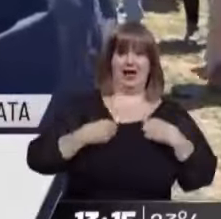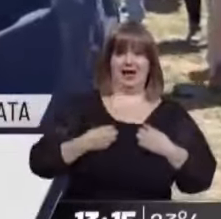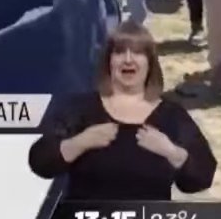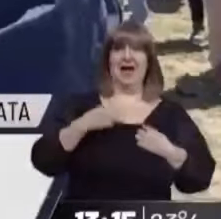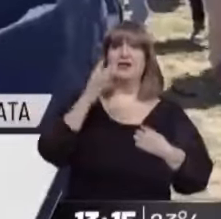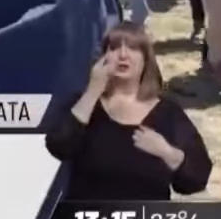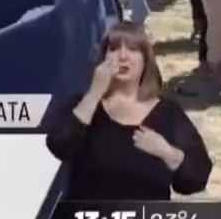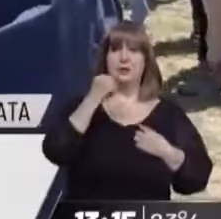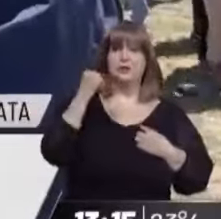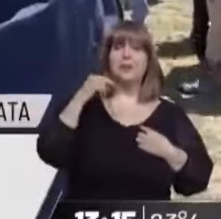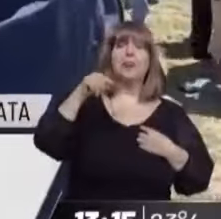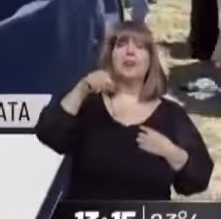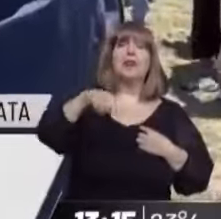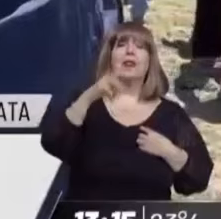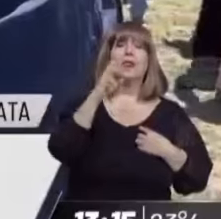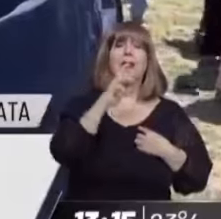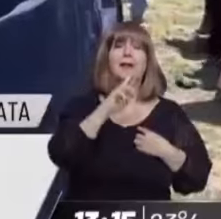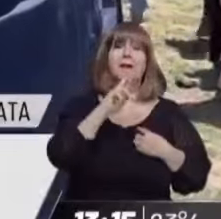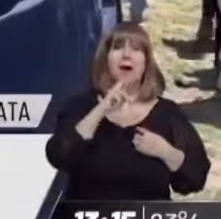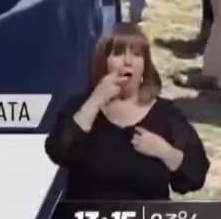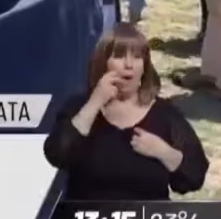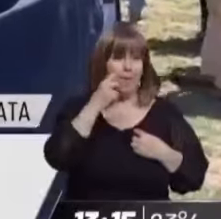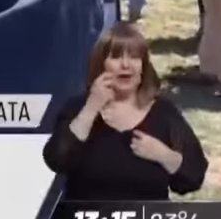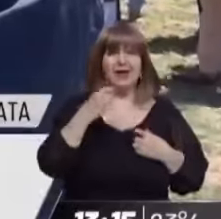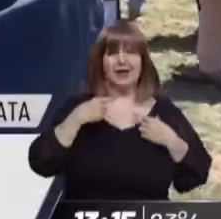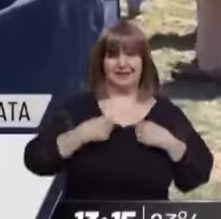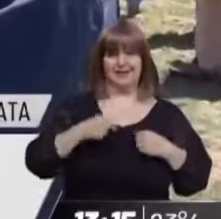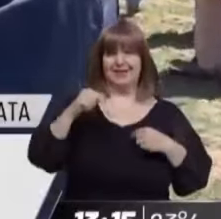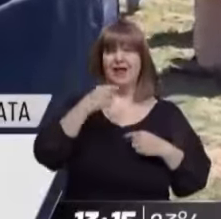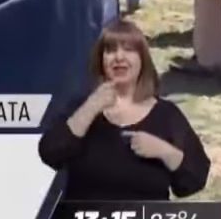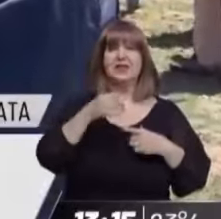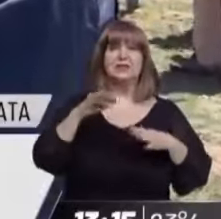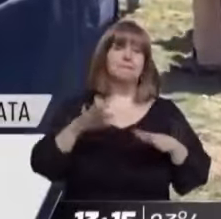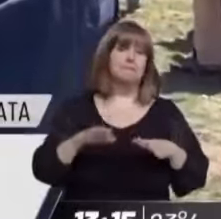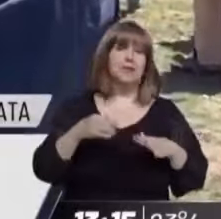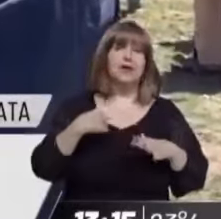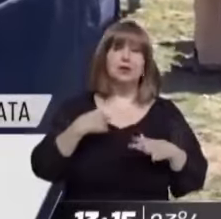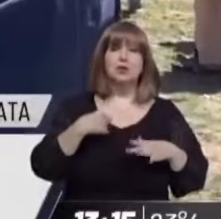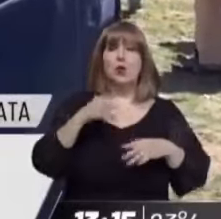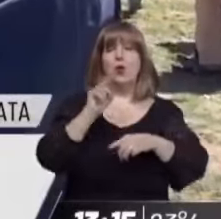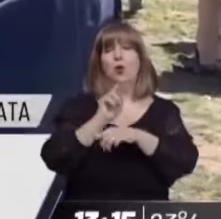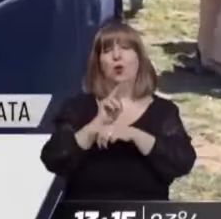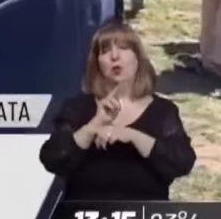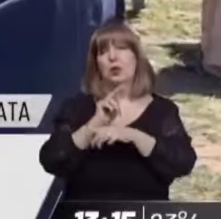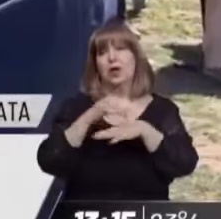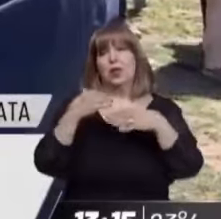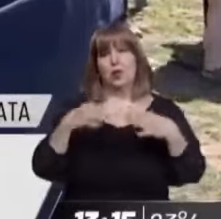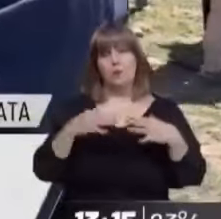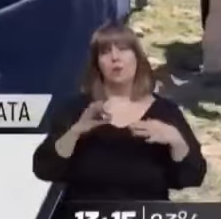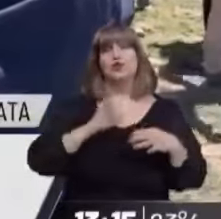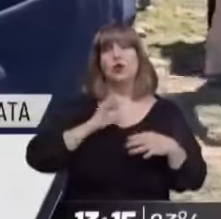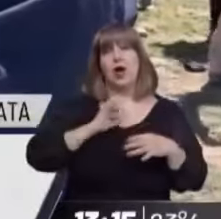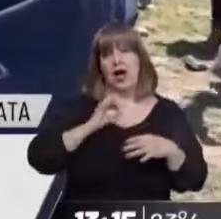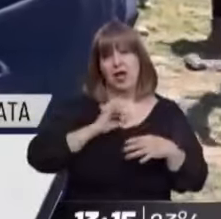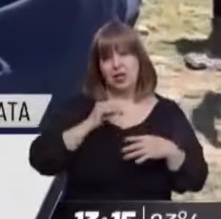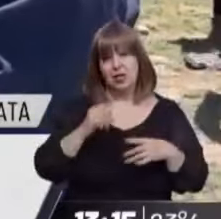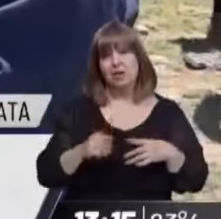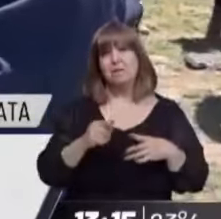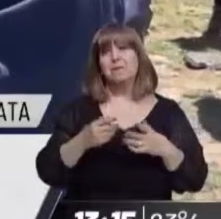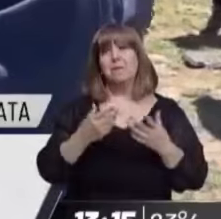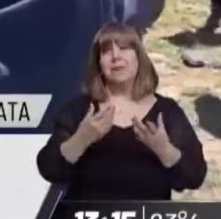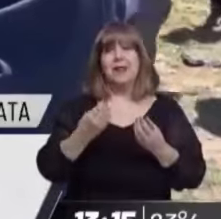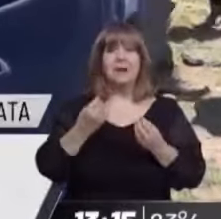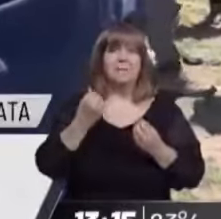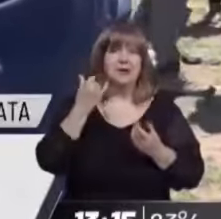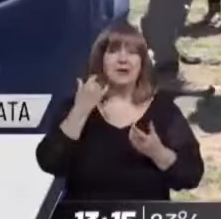y como siempre le digo a los guardaparques nuevos, déjense llevar y abran el corazón, la mente, porque esto se enamora uno de